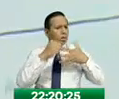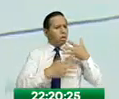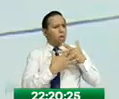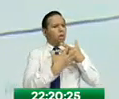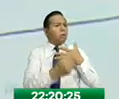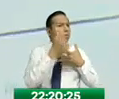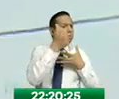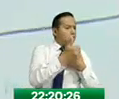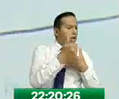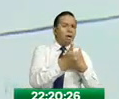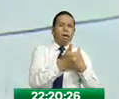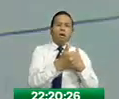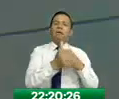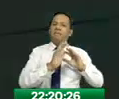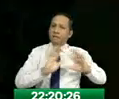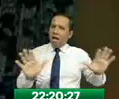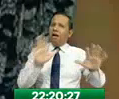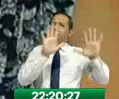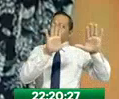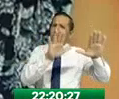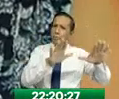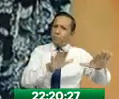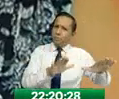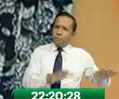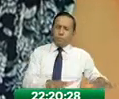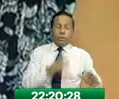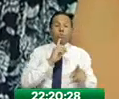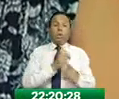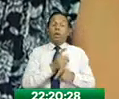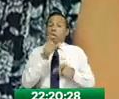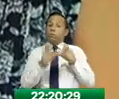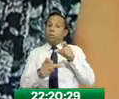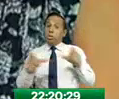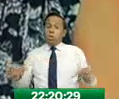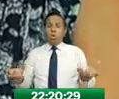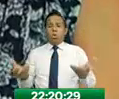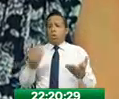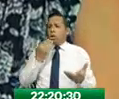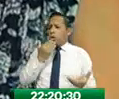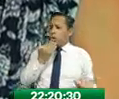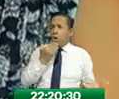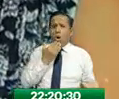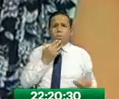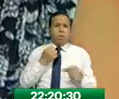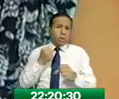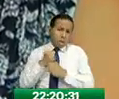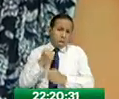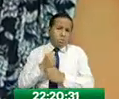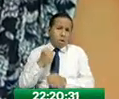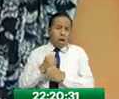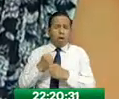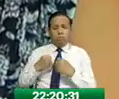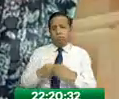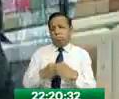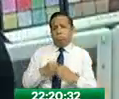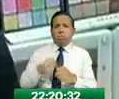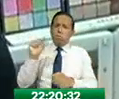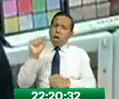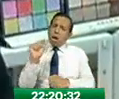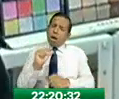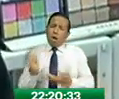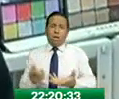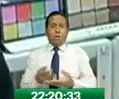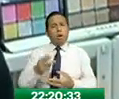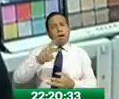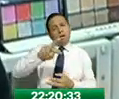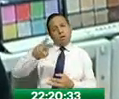están en rojo. A pesar de la pandemia, las personas sí están adquiriendo sus muebles, sus cosas, además de que estamos dando precios buenos. Hay días buenos,